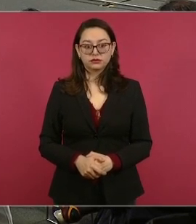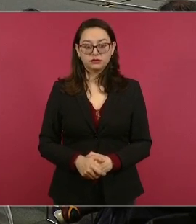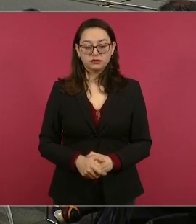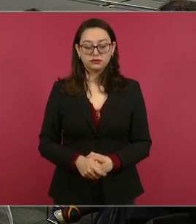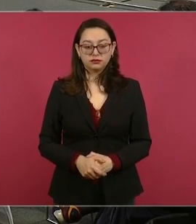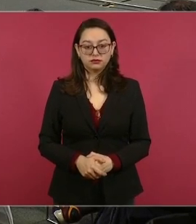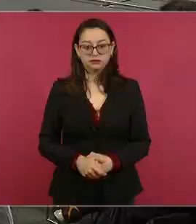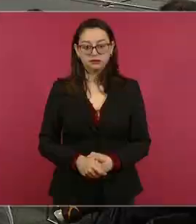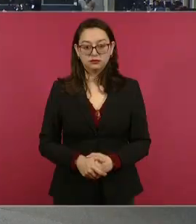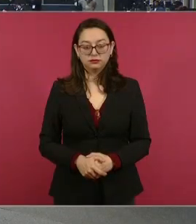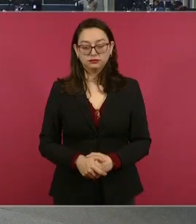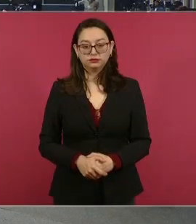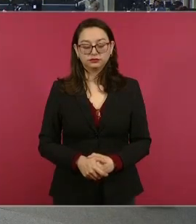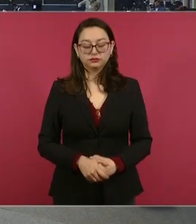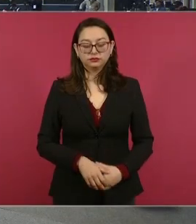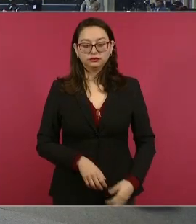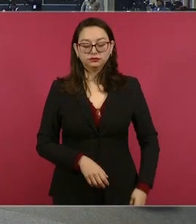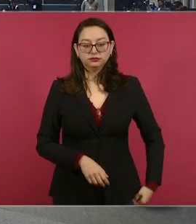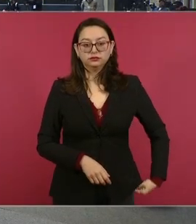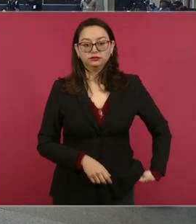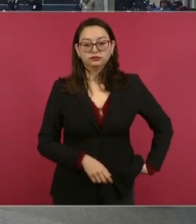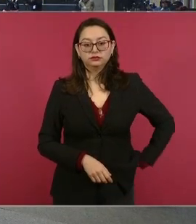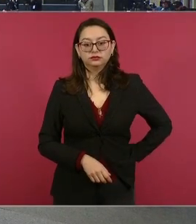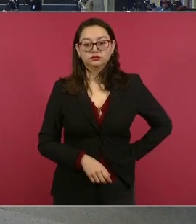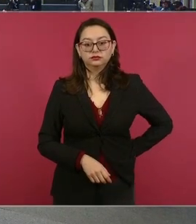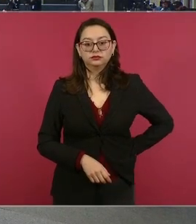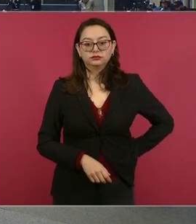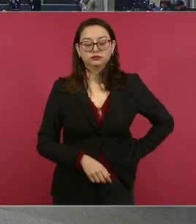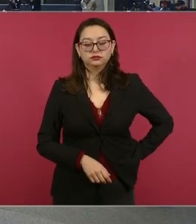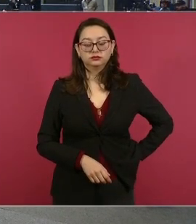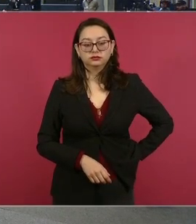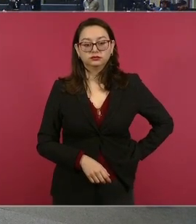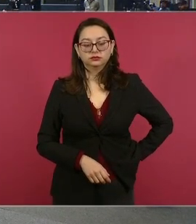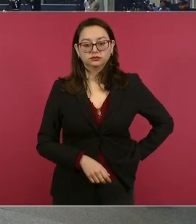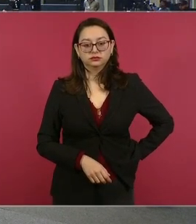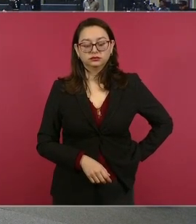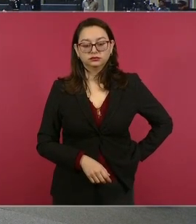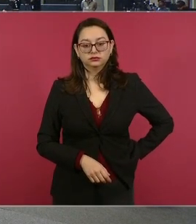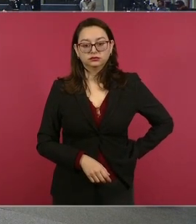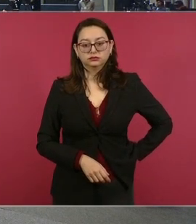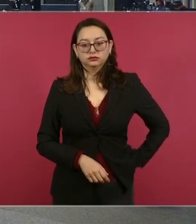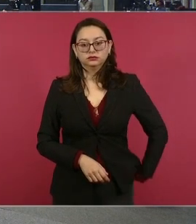de que nosotros los que pagamos impuestos.